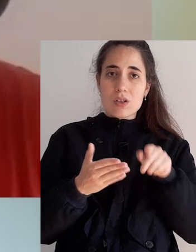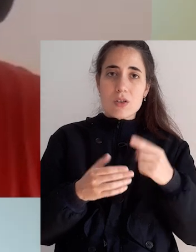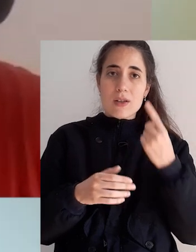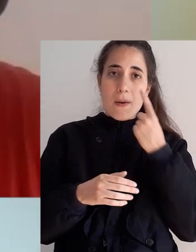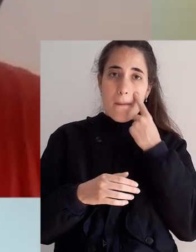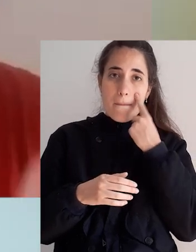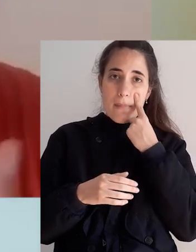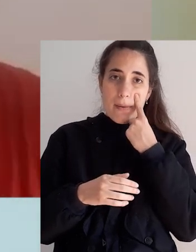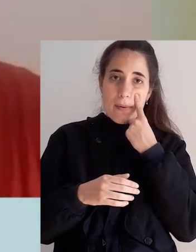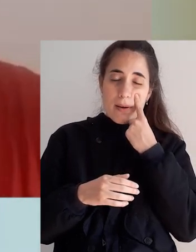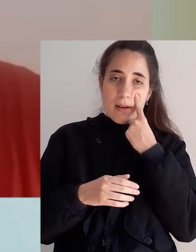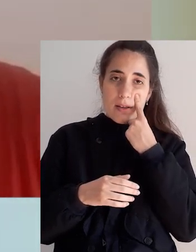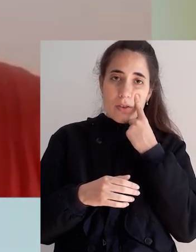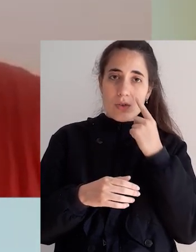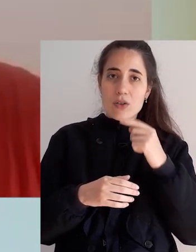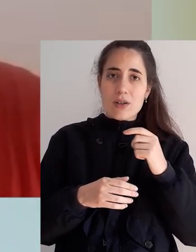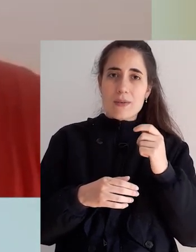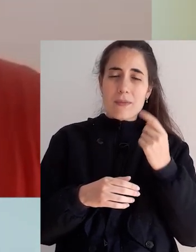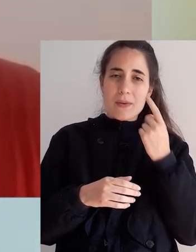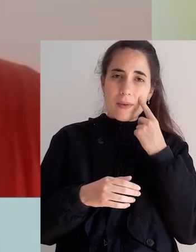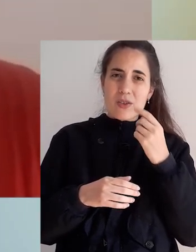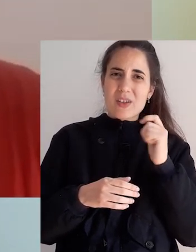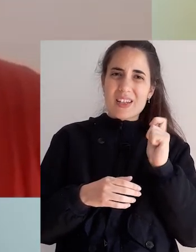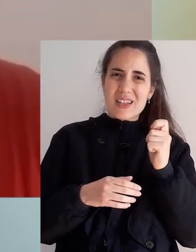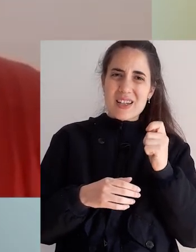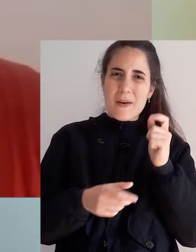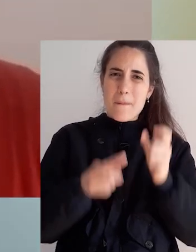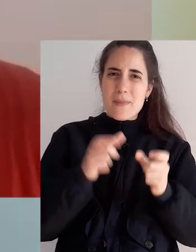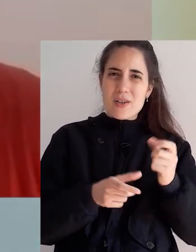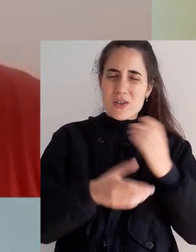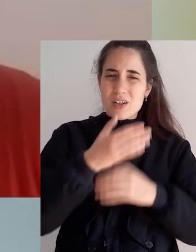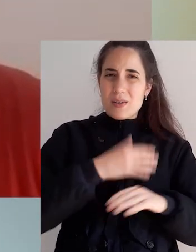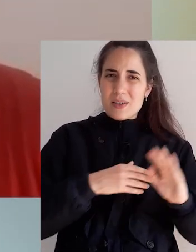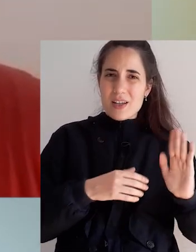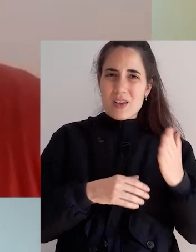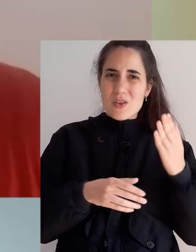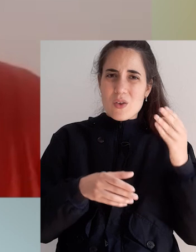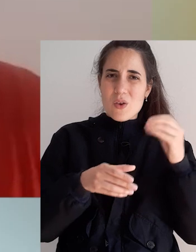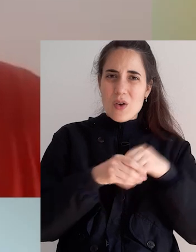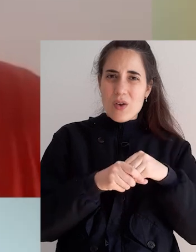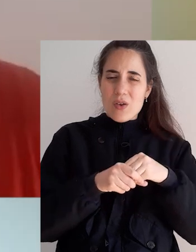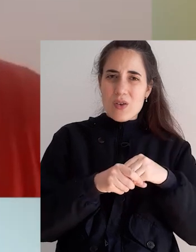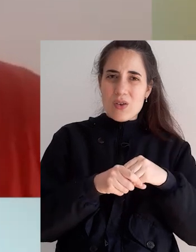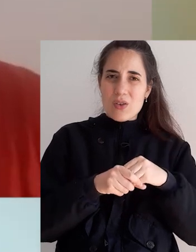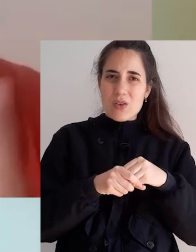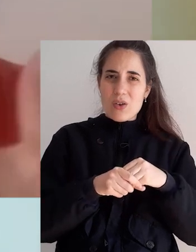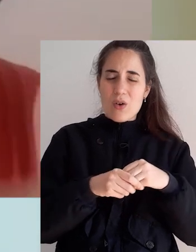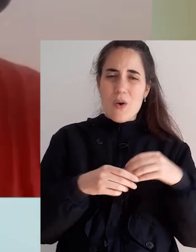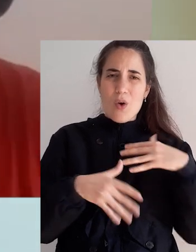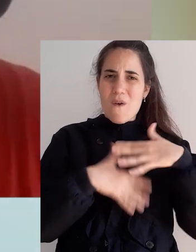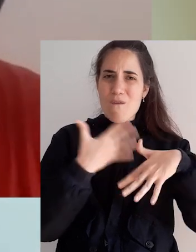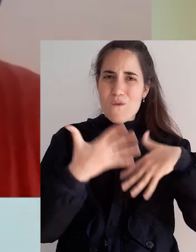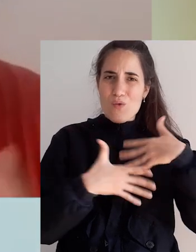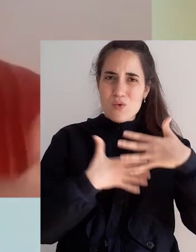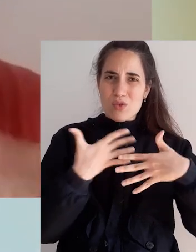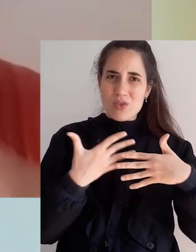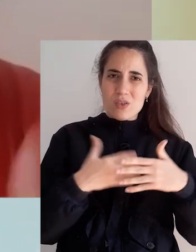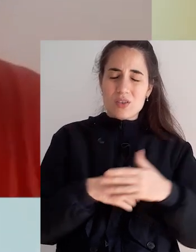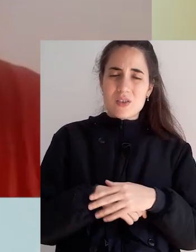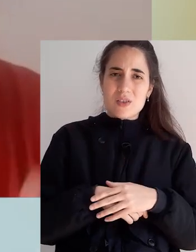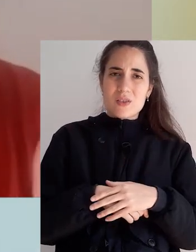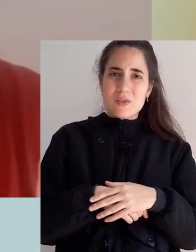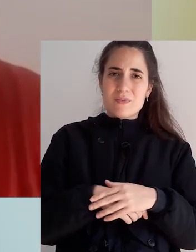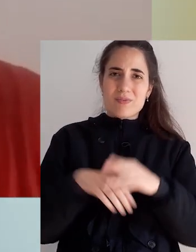son Daniel Arroyo y la ex diputada Gabriela Troiano. Pero había otro de